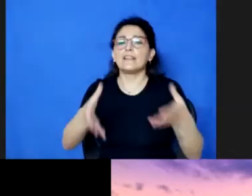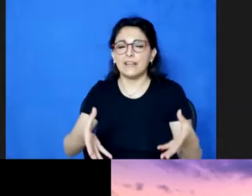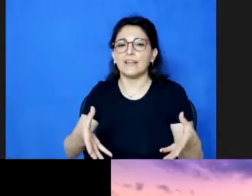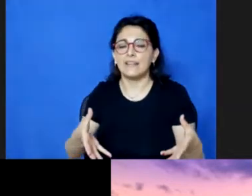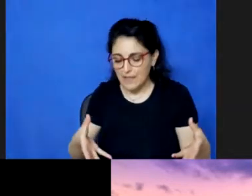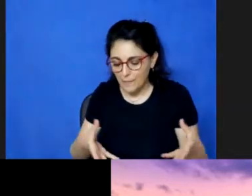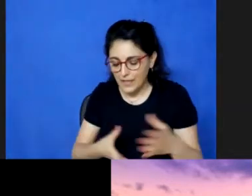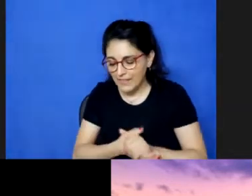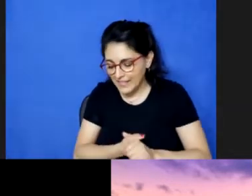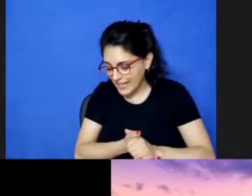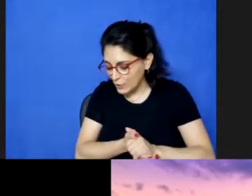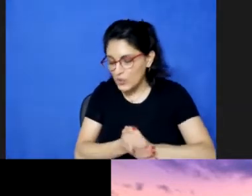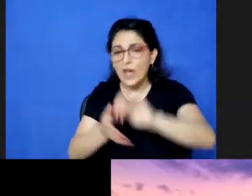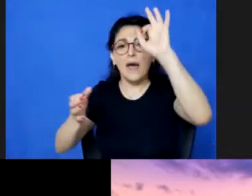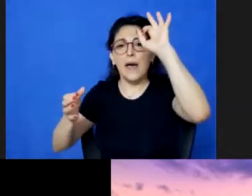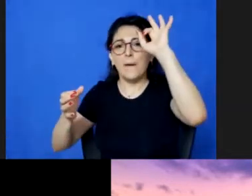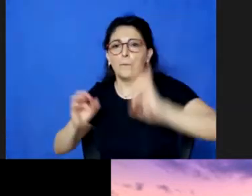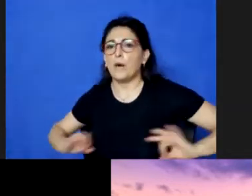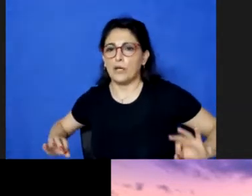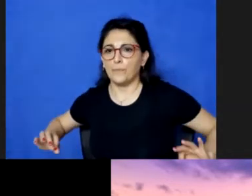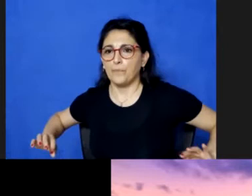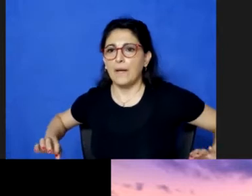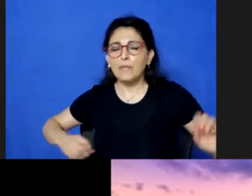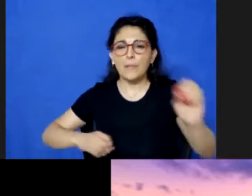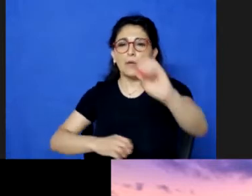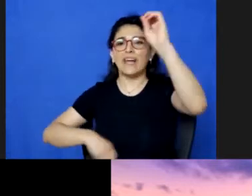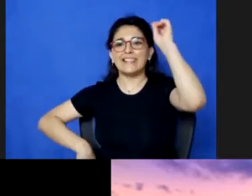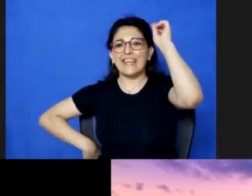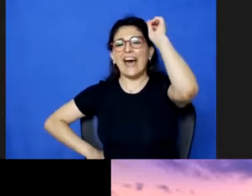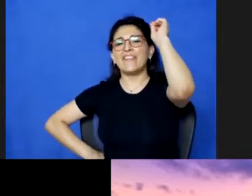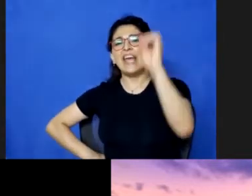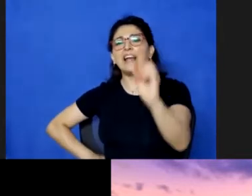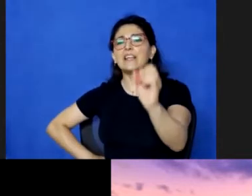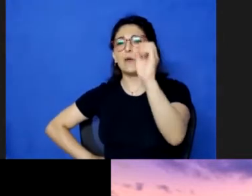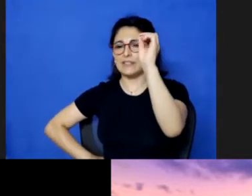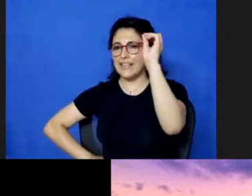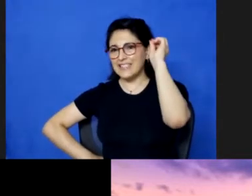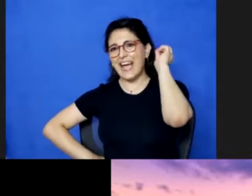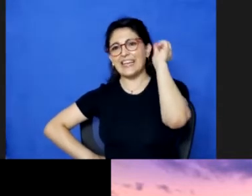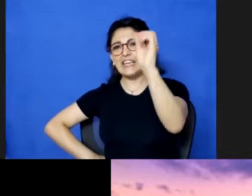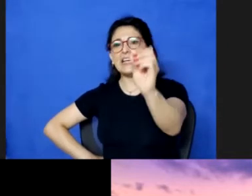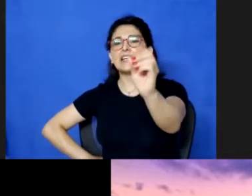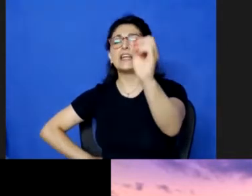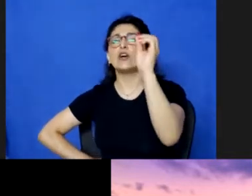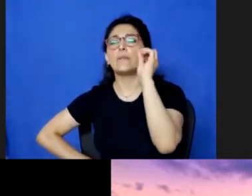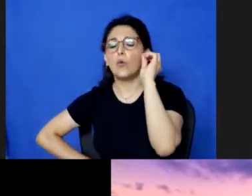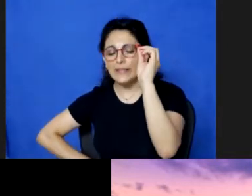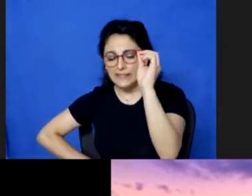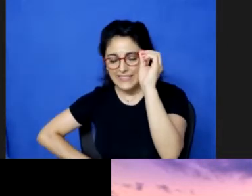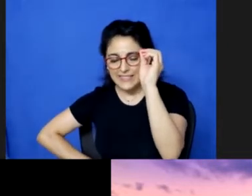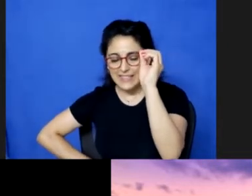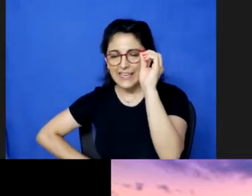en este diciembre de regalos. Bueno, vamos a preguntarte, Adrián, que vos estás aquí, quiero que